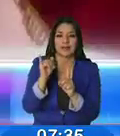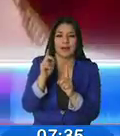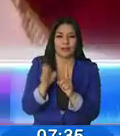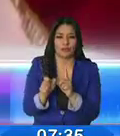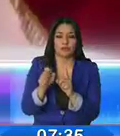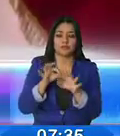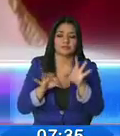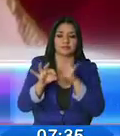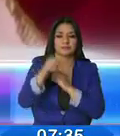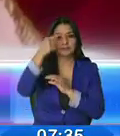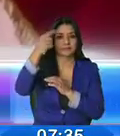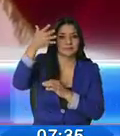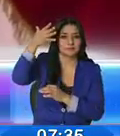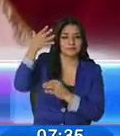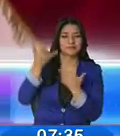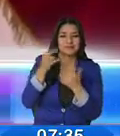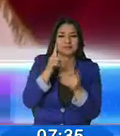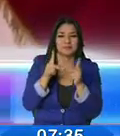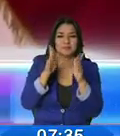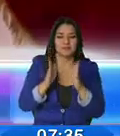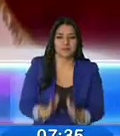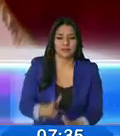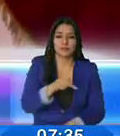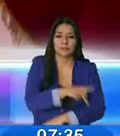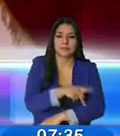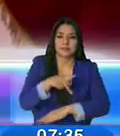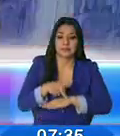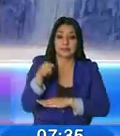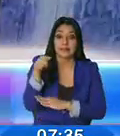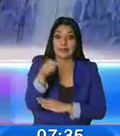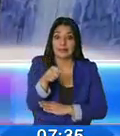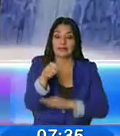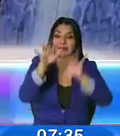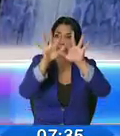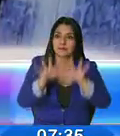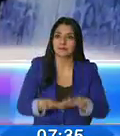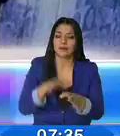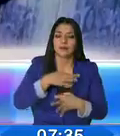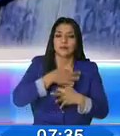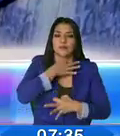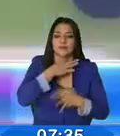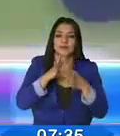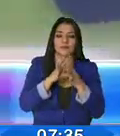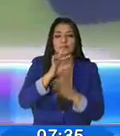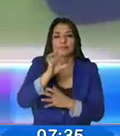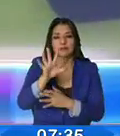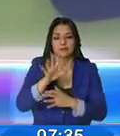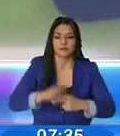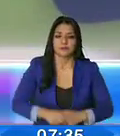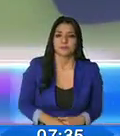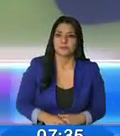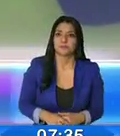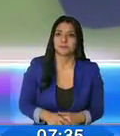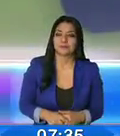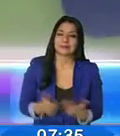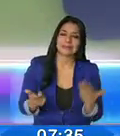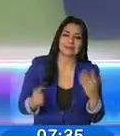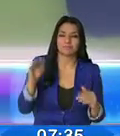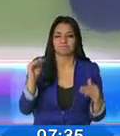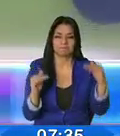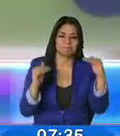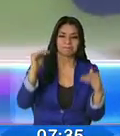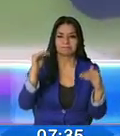Gustavo Baroja, actual prefecto de Pichincha, para que sea el secretario ejecutivo de Alianza País. Estos desequilibrios se han